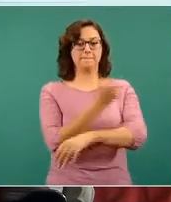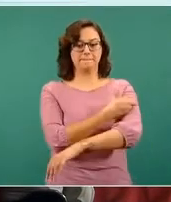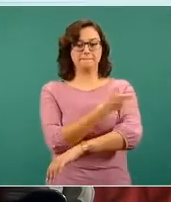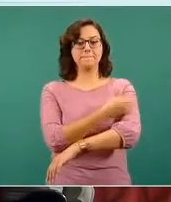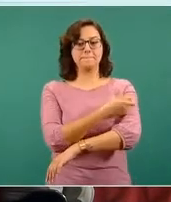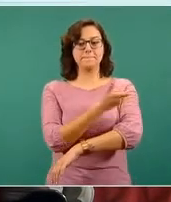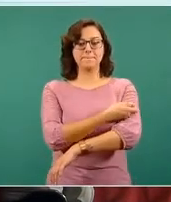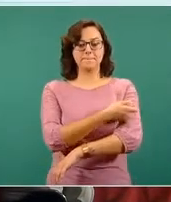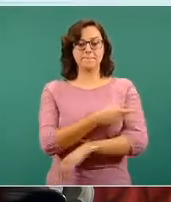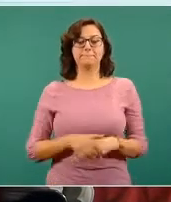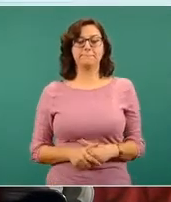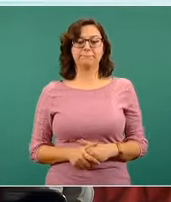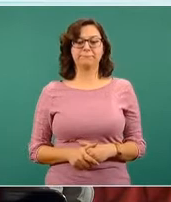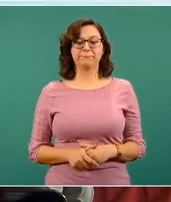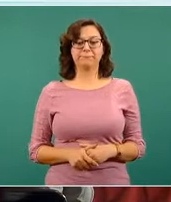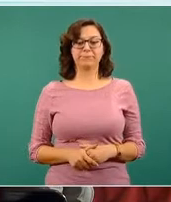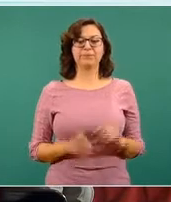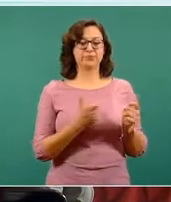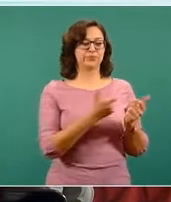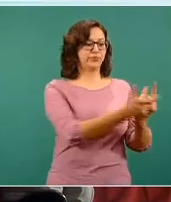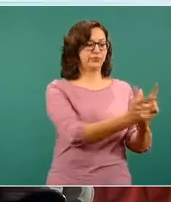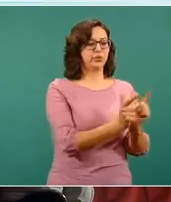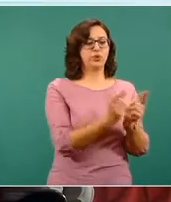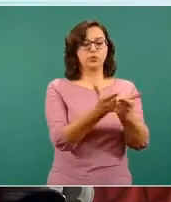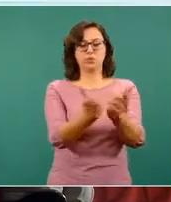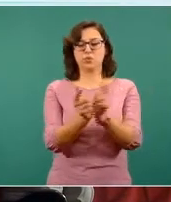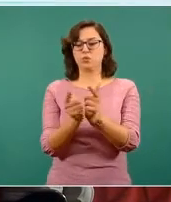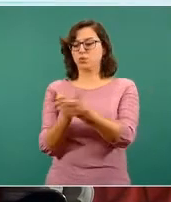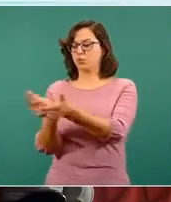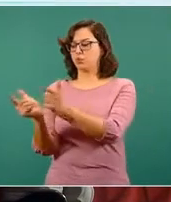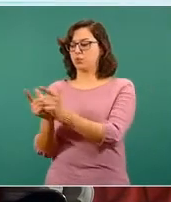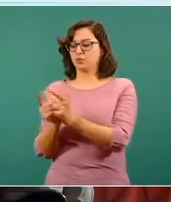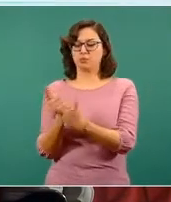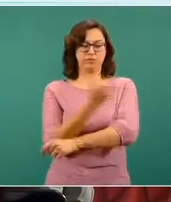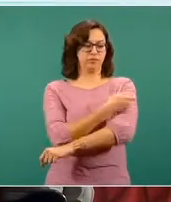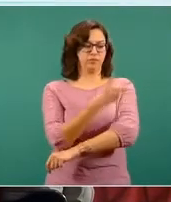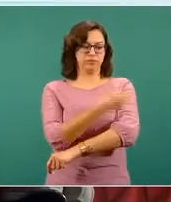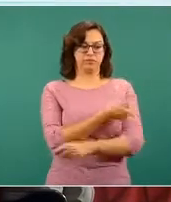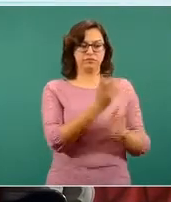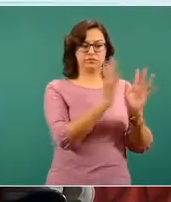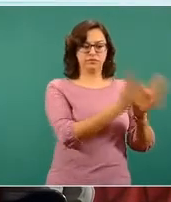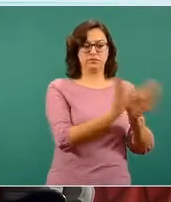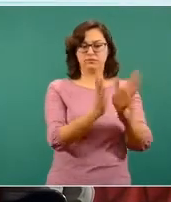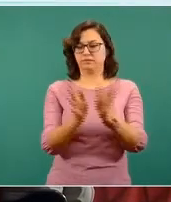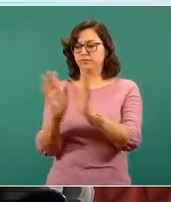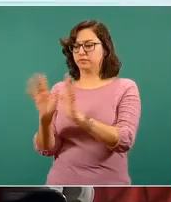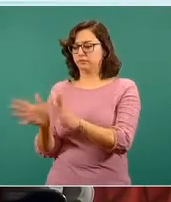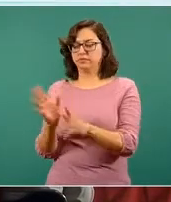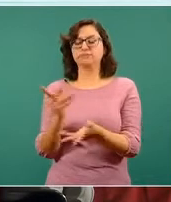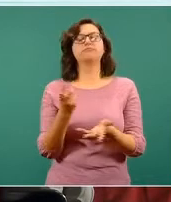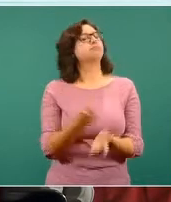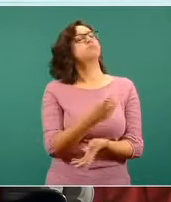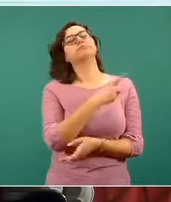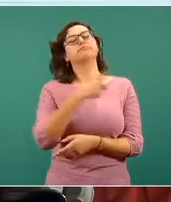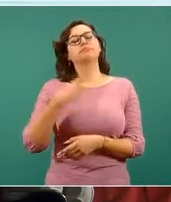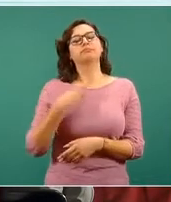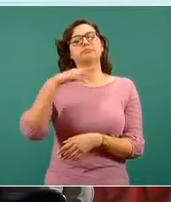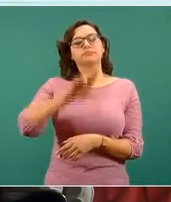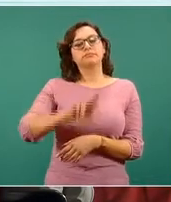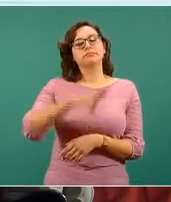Tenemos aquí la distribución de las distintas poblaciones y cada vez que las presentamos aprovechamos para recordar cuáles son los grupos